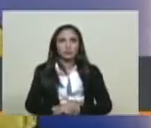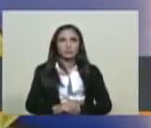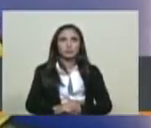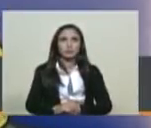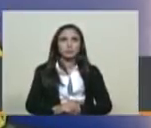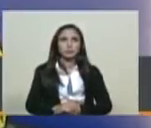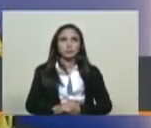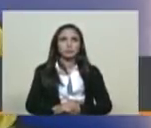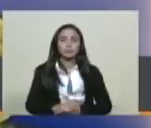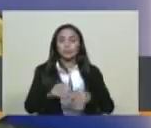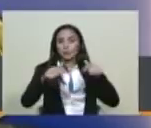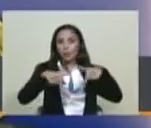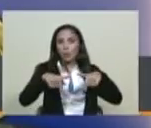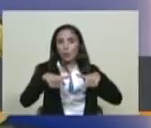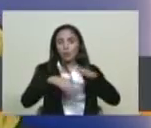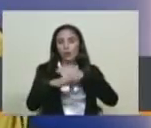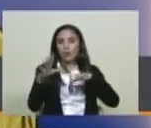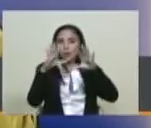esta noche,